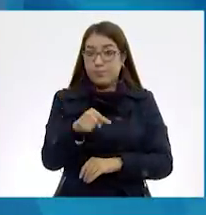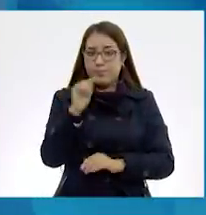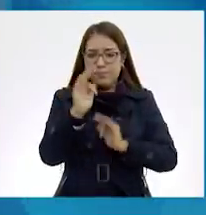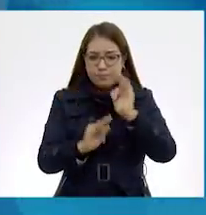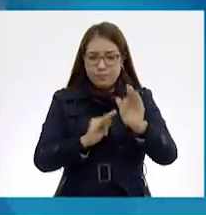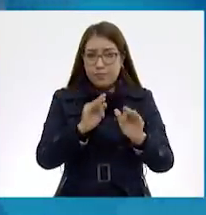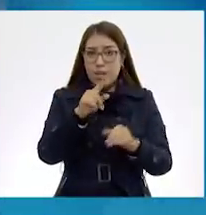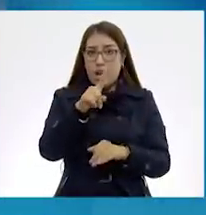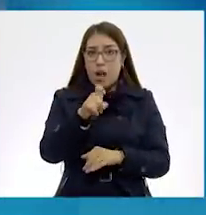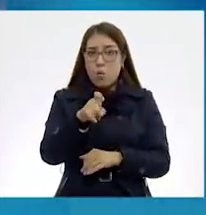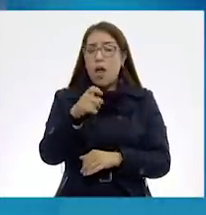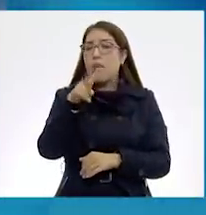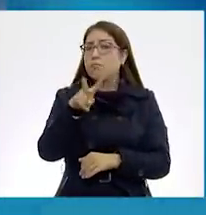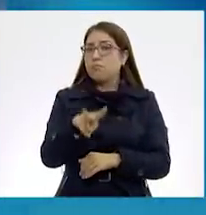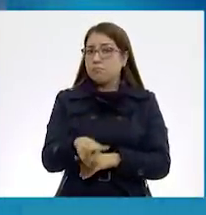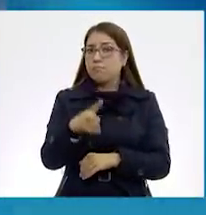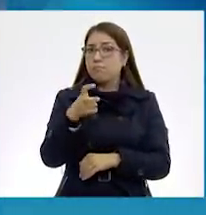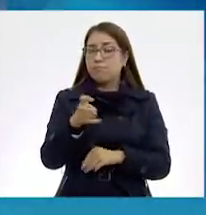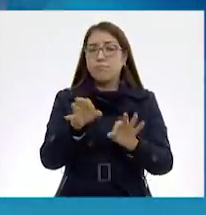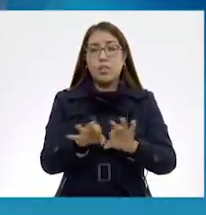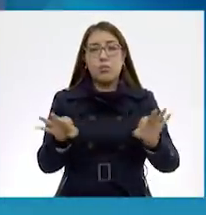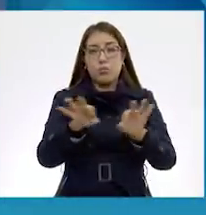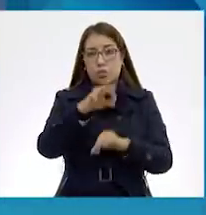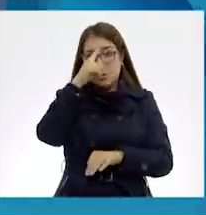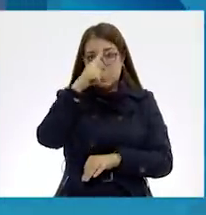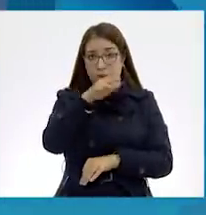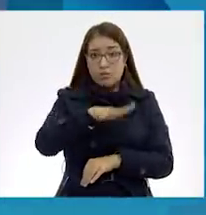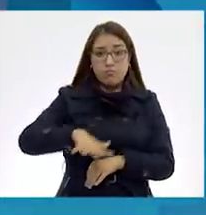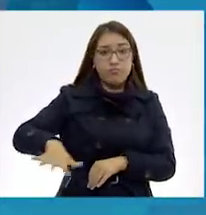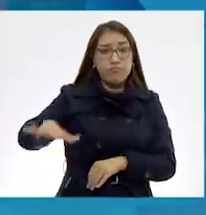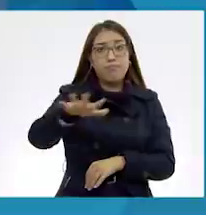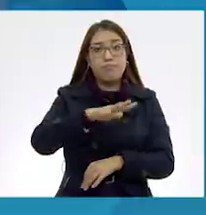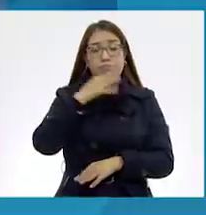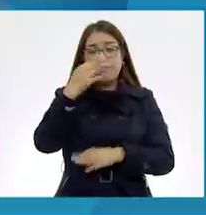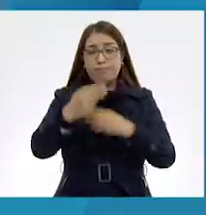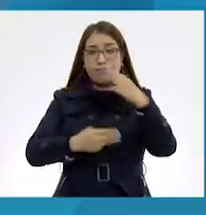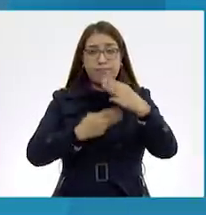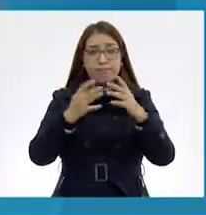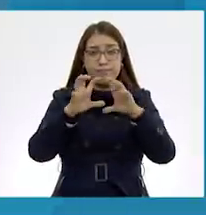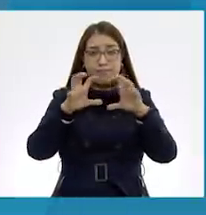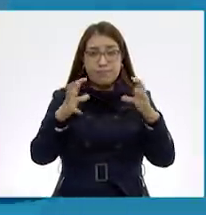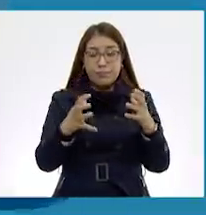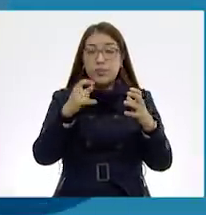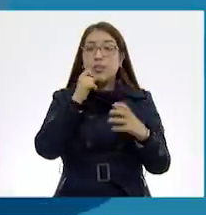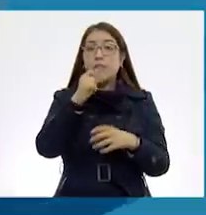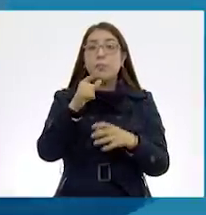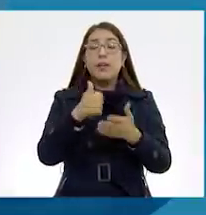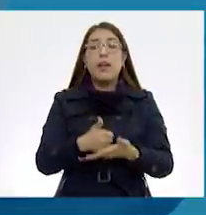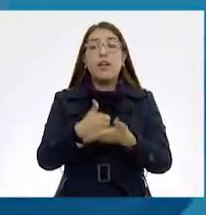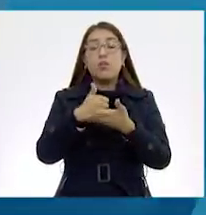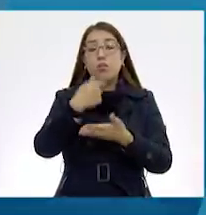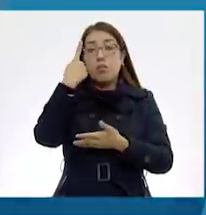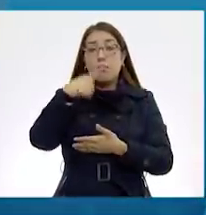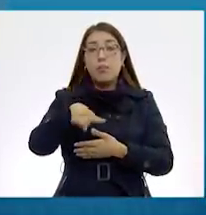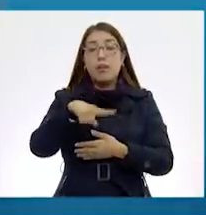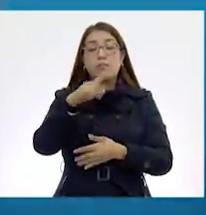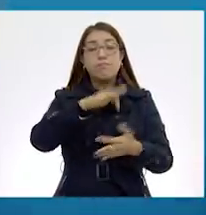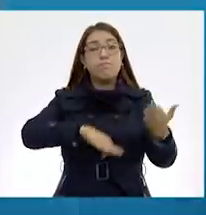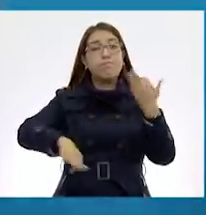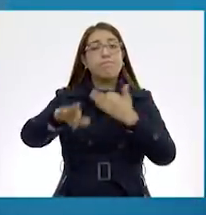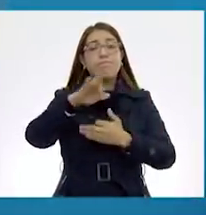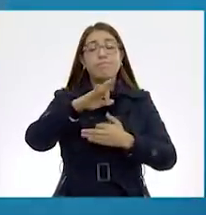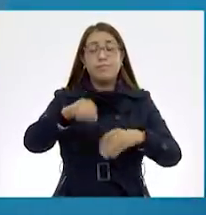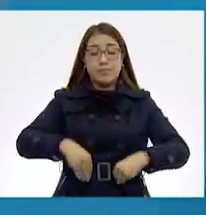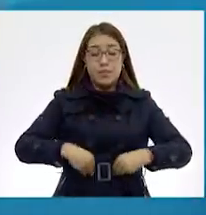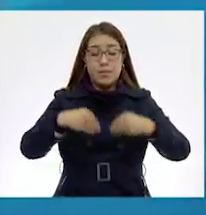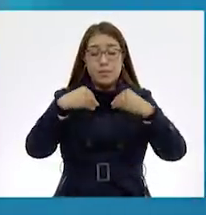es un elemento indispensable para los ecosistemas y es fundamental para el sostenimiento y la supervivencia de la